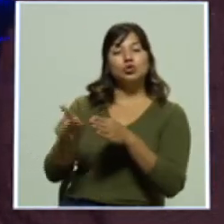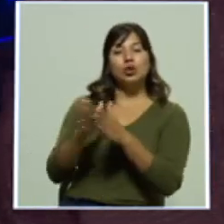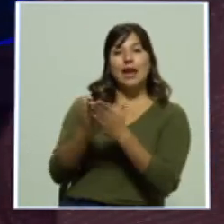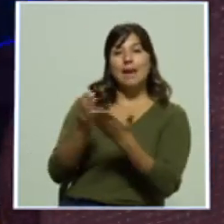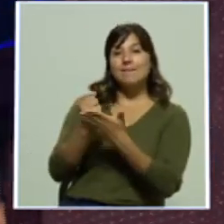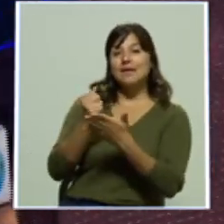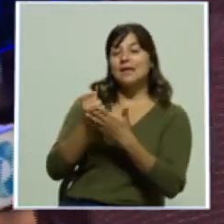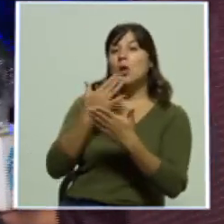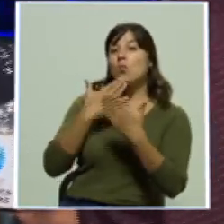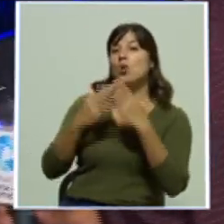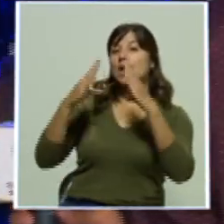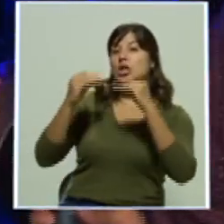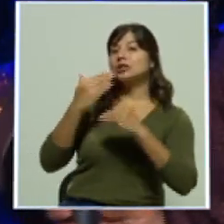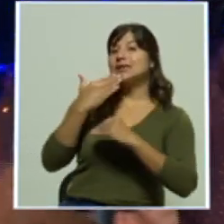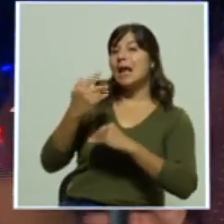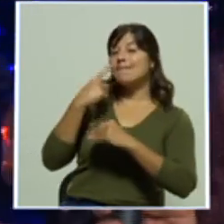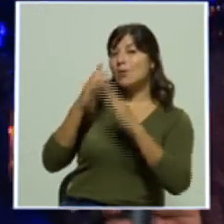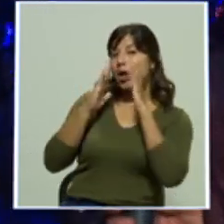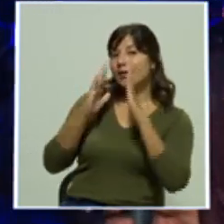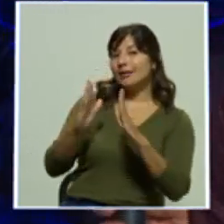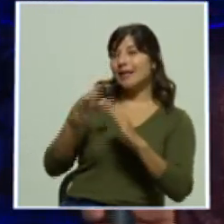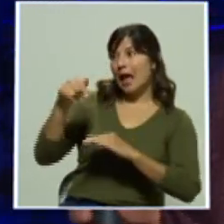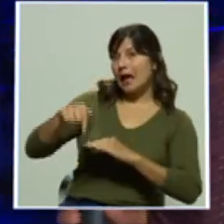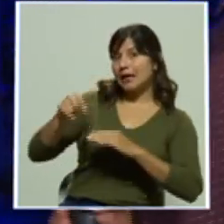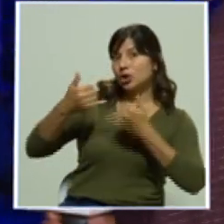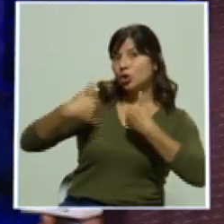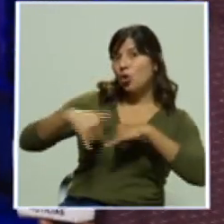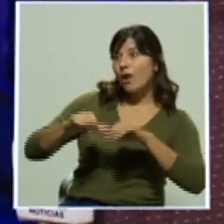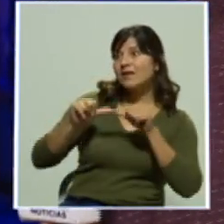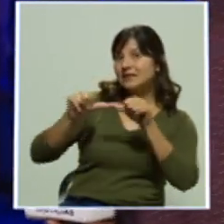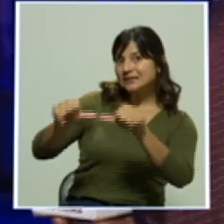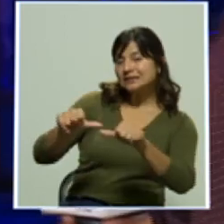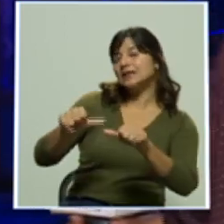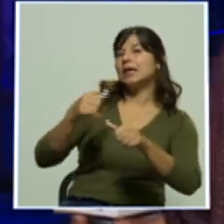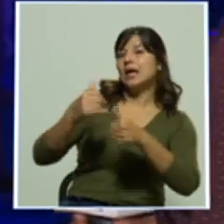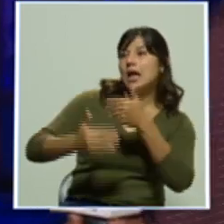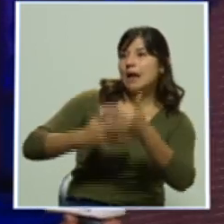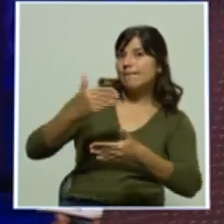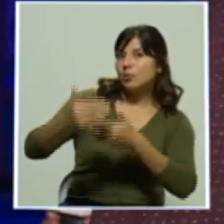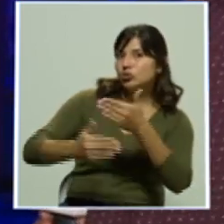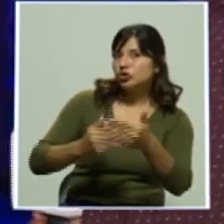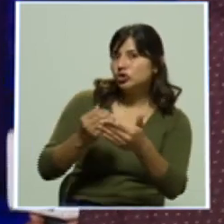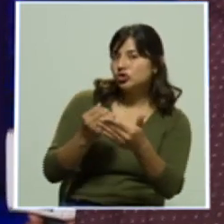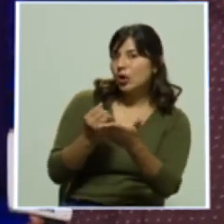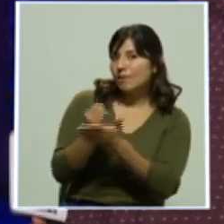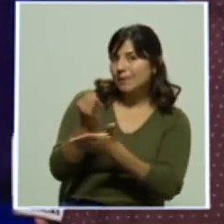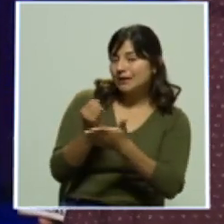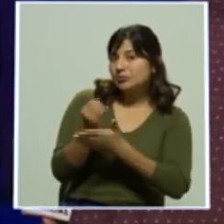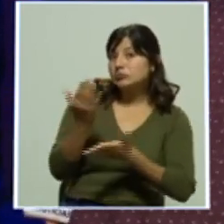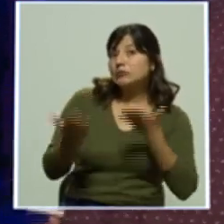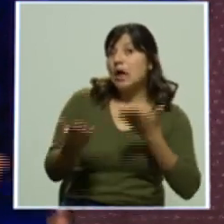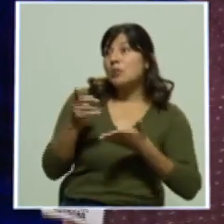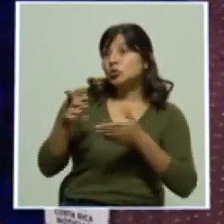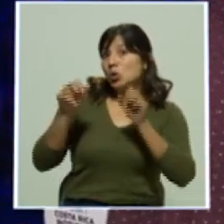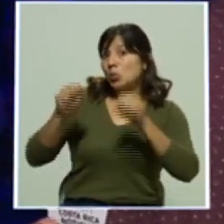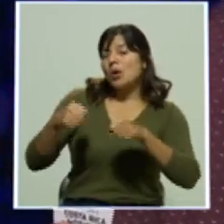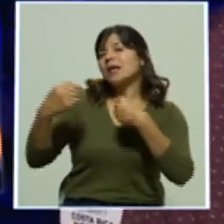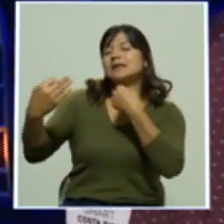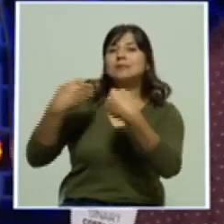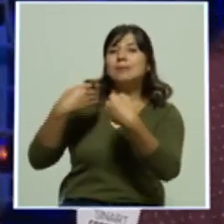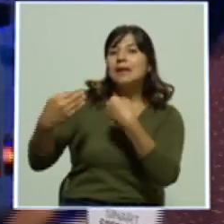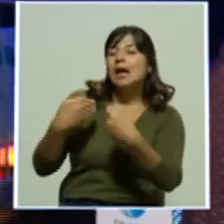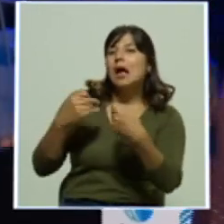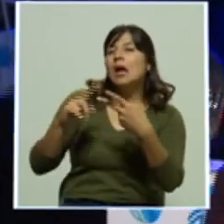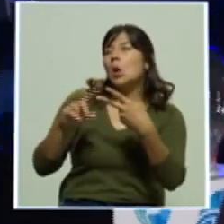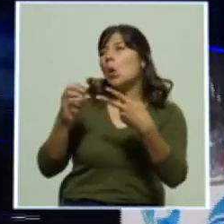noches, gracias por atendernos. En este punto todavía se mantiene en desarrollo la operación. Tal vez si nos hace una explicación